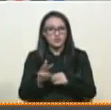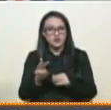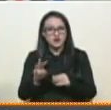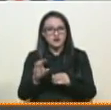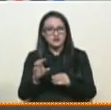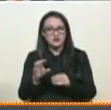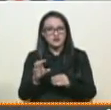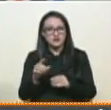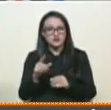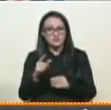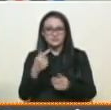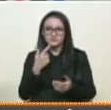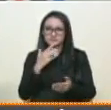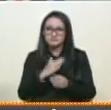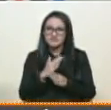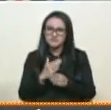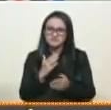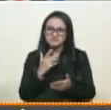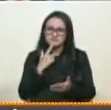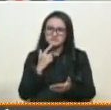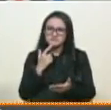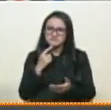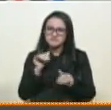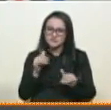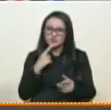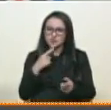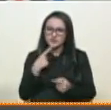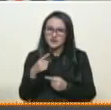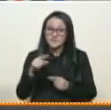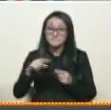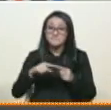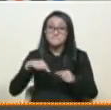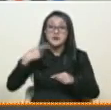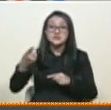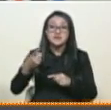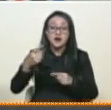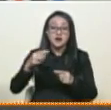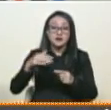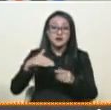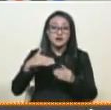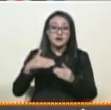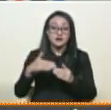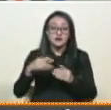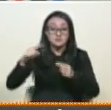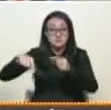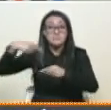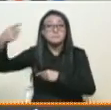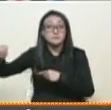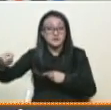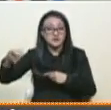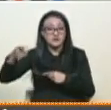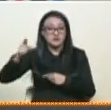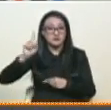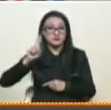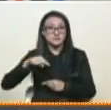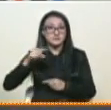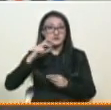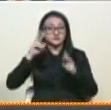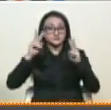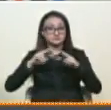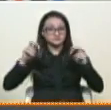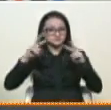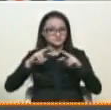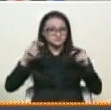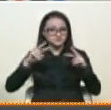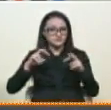certificación del software, como le decía, mañana y pasado vamos a tener esa auditoría. Luego viene la verificación de archivos de